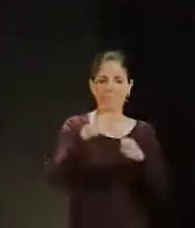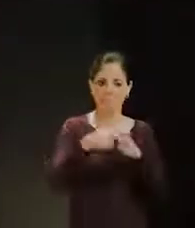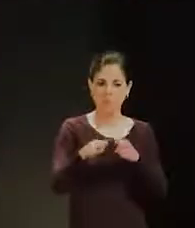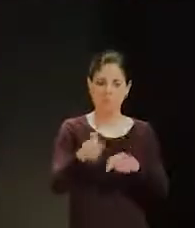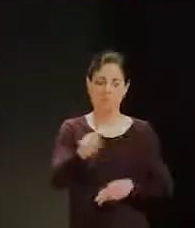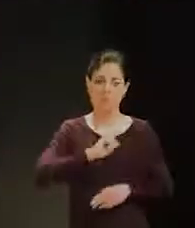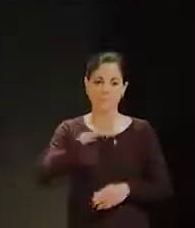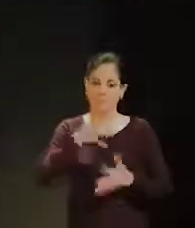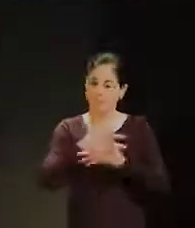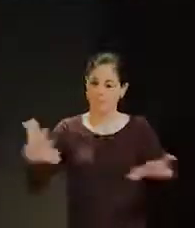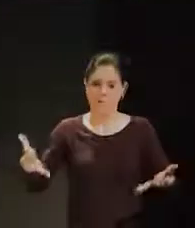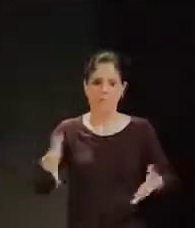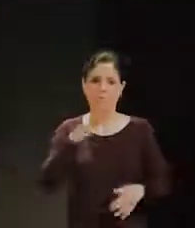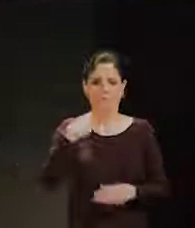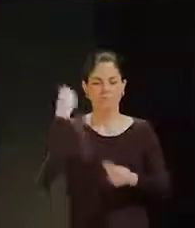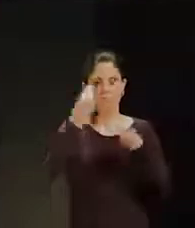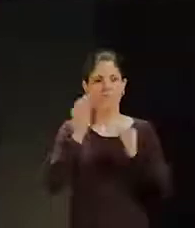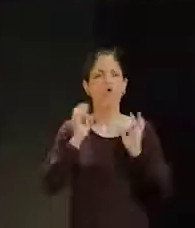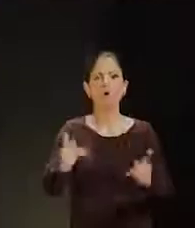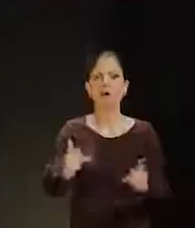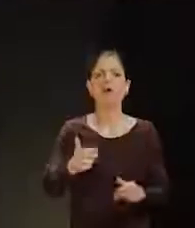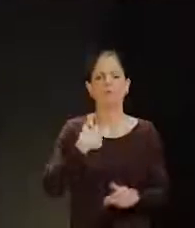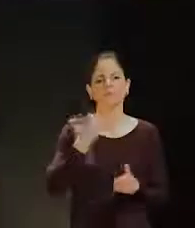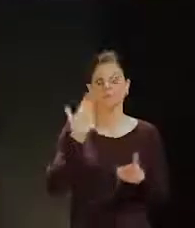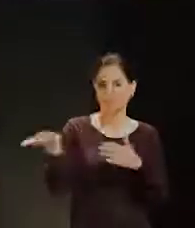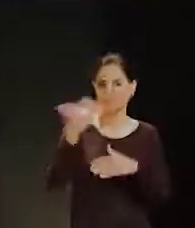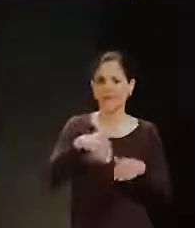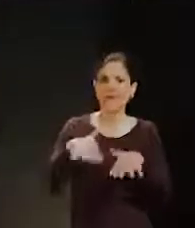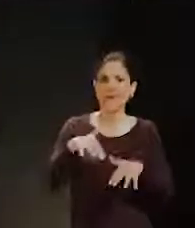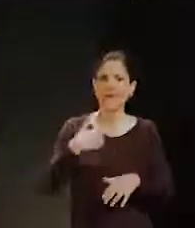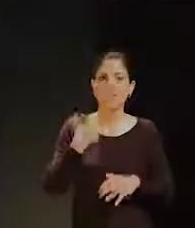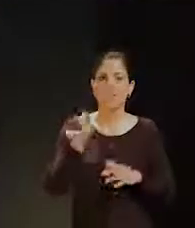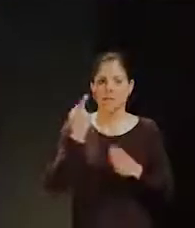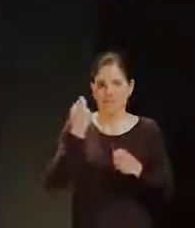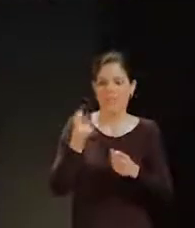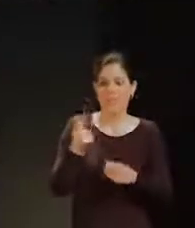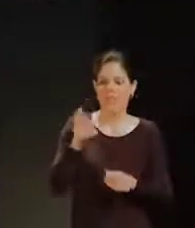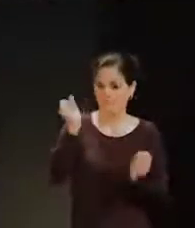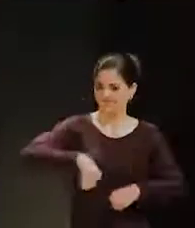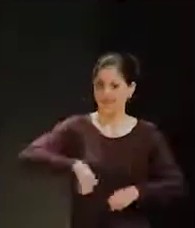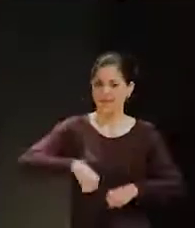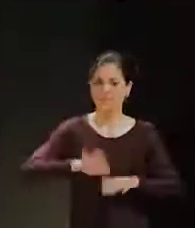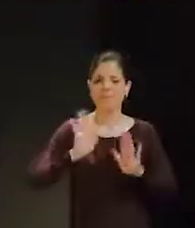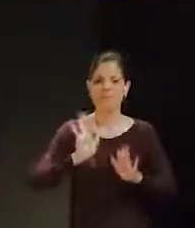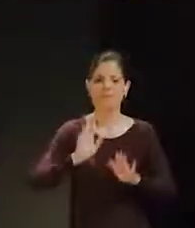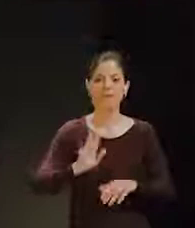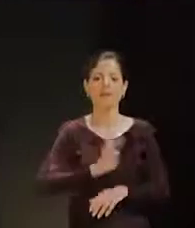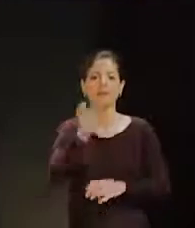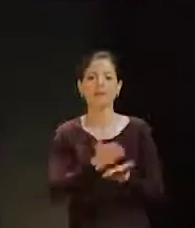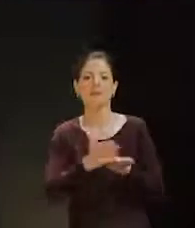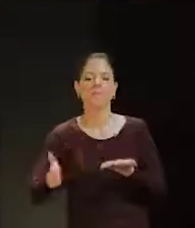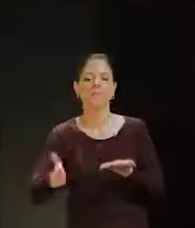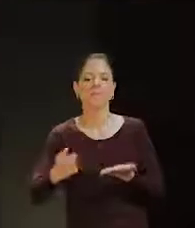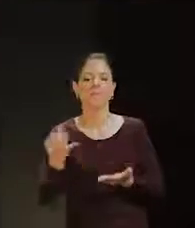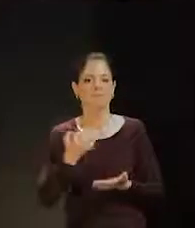para mí enorme, porque pienso, ok, Chiara, come on, tiene, necesita dinero, va. Y pero tengo la otra parte que dice,